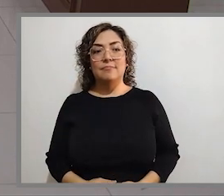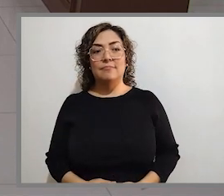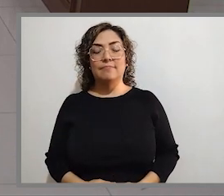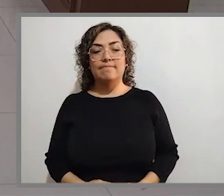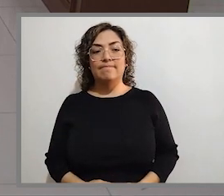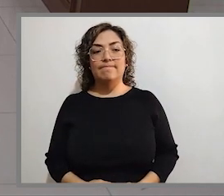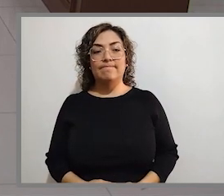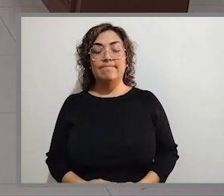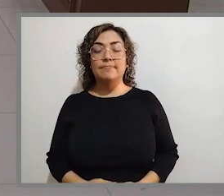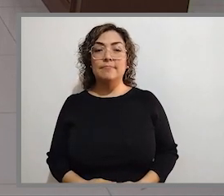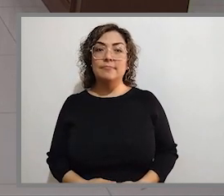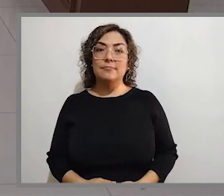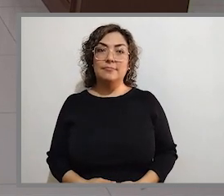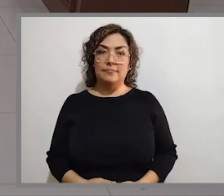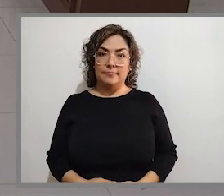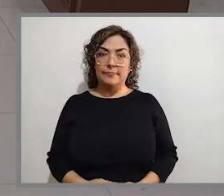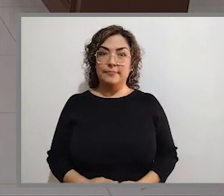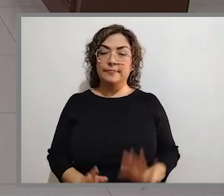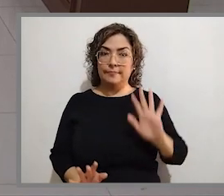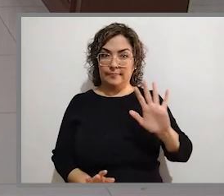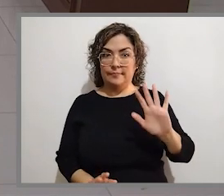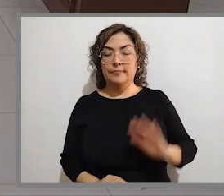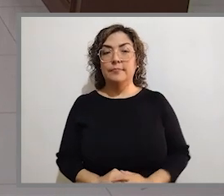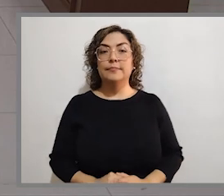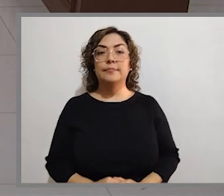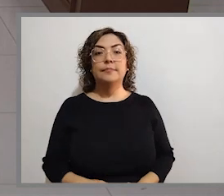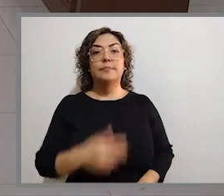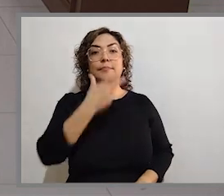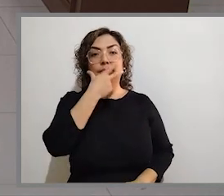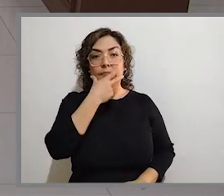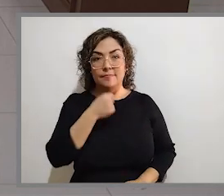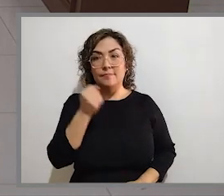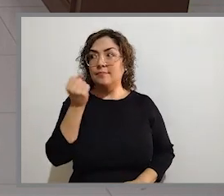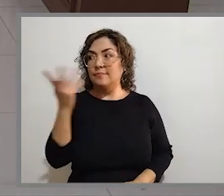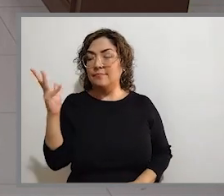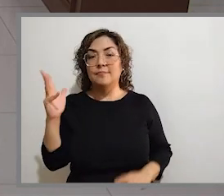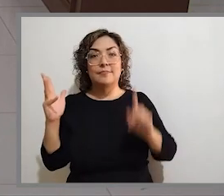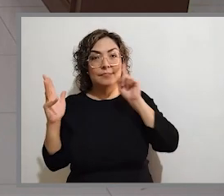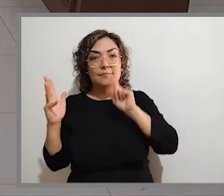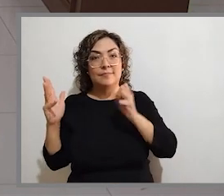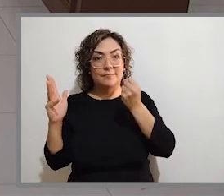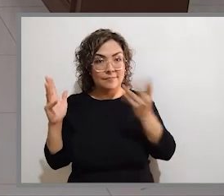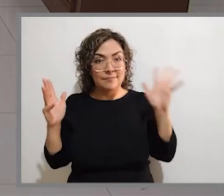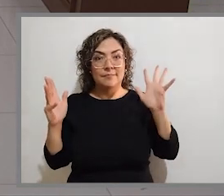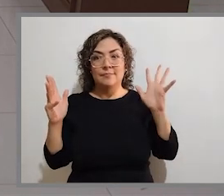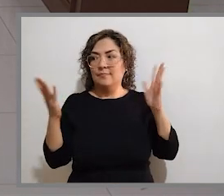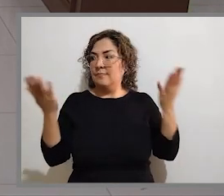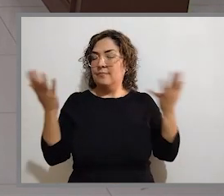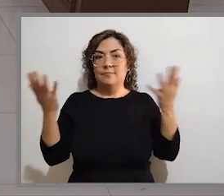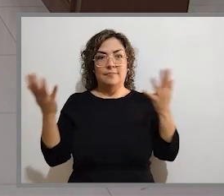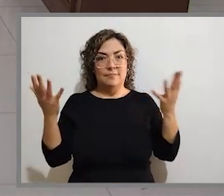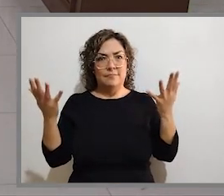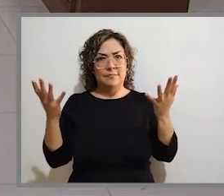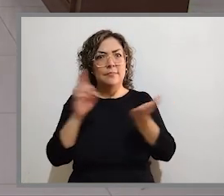La diferencia entre los sexos, porque bueno, si yo les pregunto que si hombres y mujeres tenemos los mismos